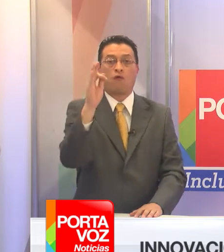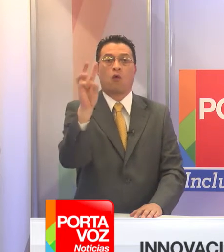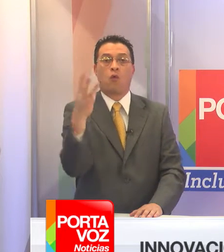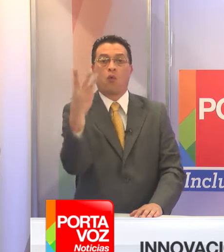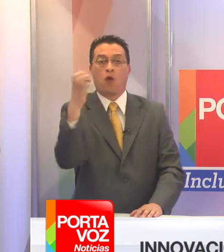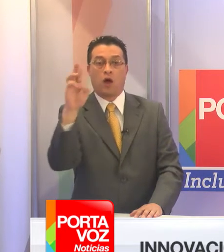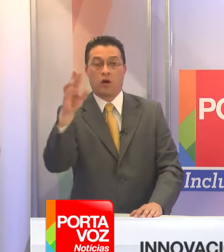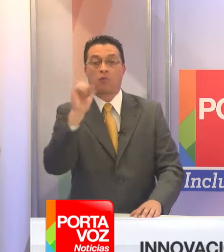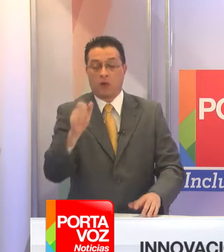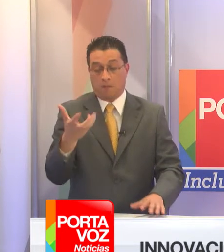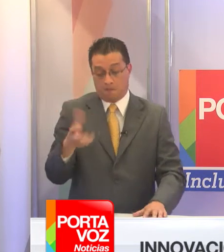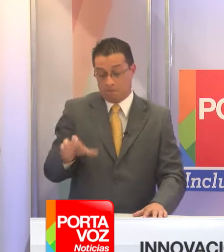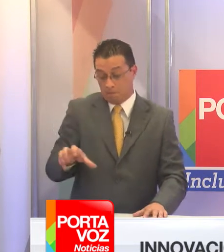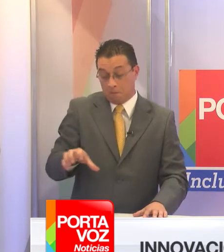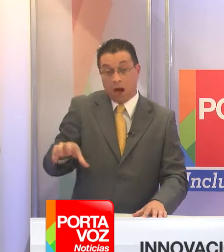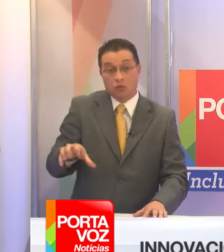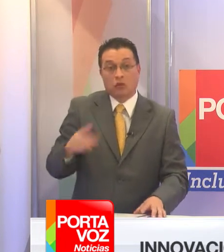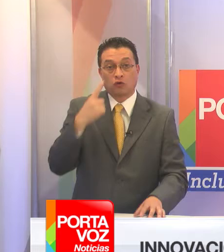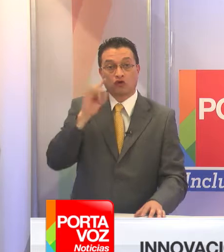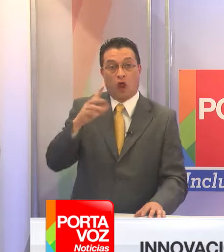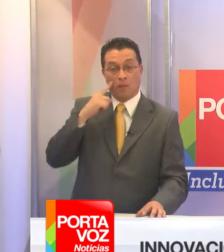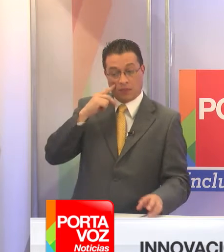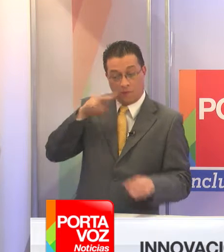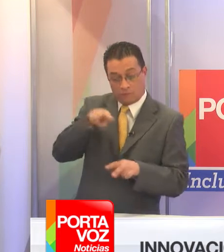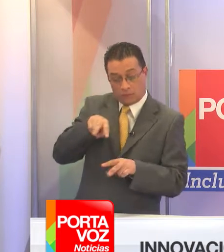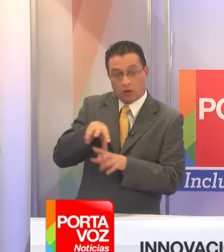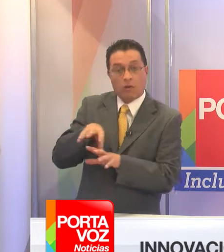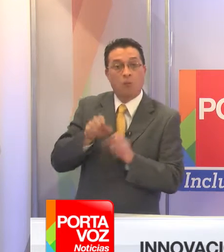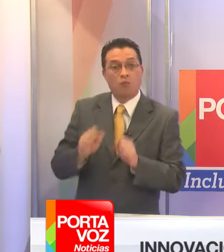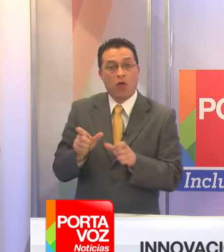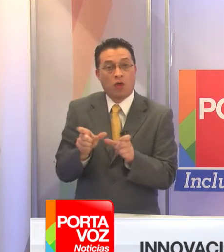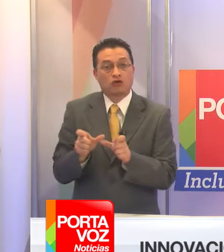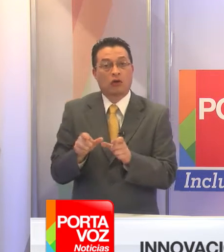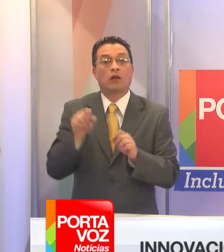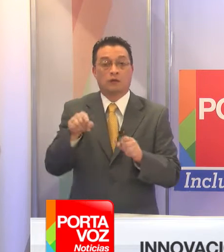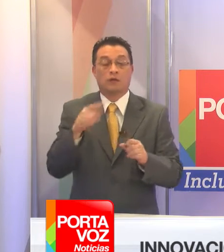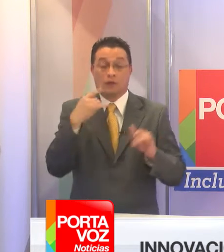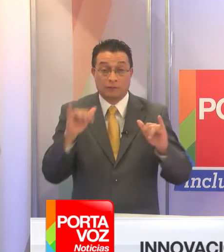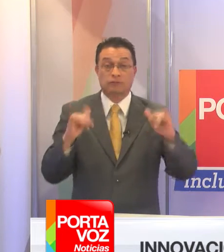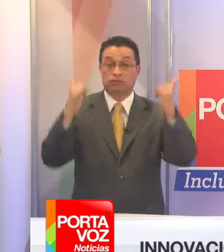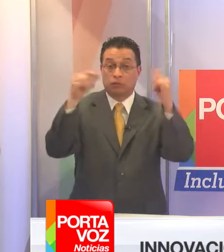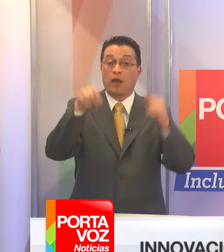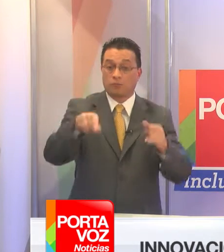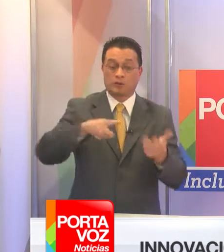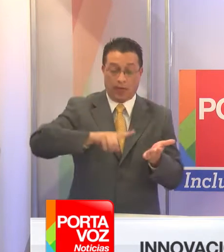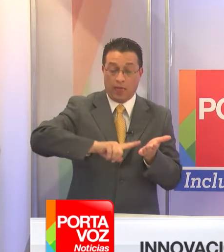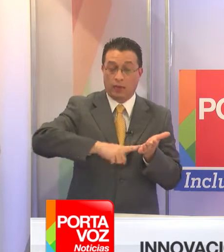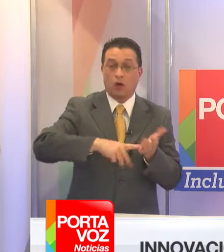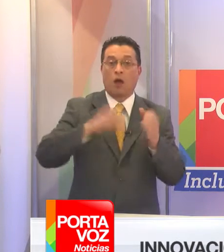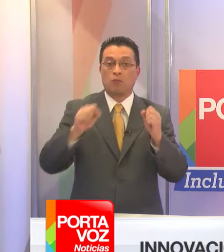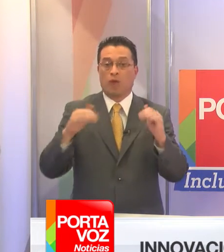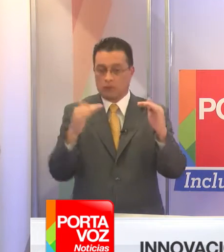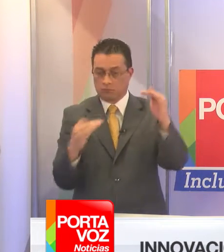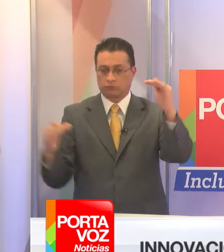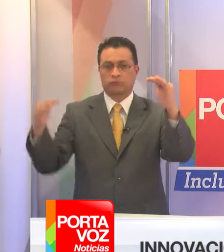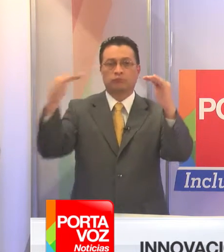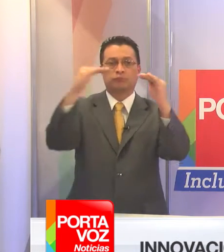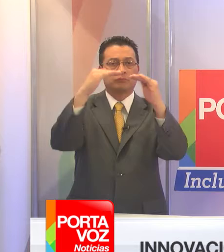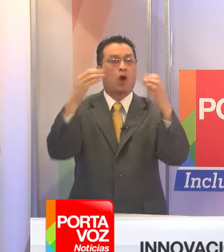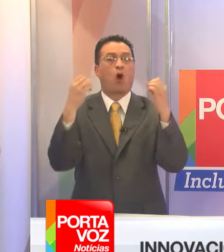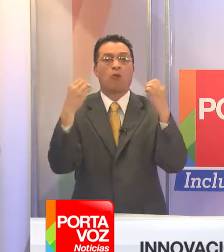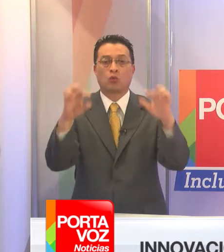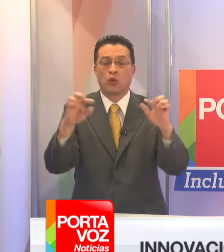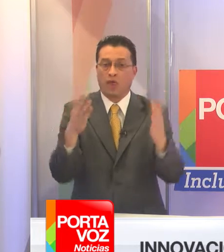controlar el mouse con la vista. Pero más allá de la entretención, estas son tecnologías que permiten equiparar las oportunidades